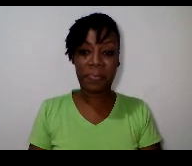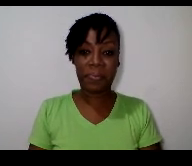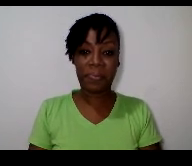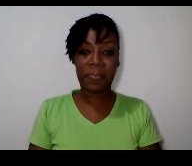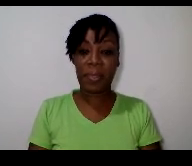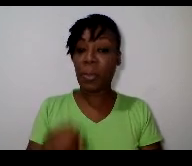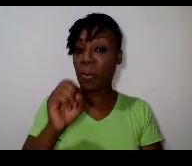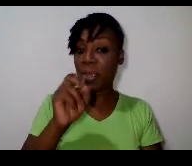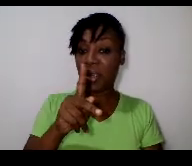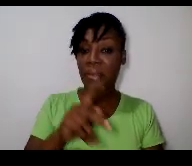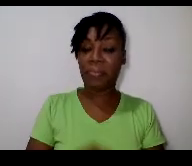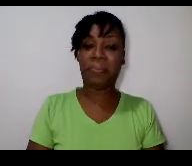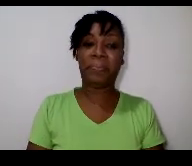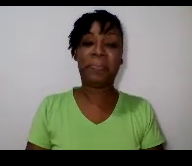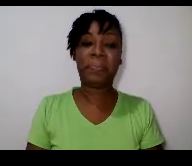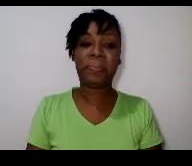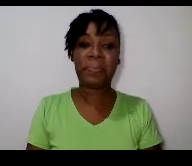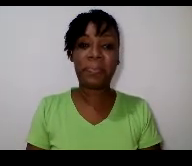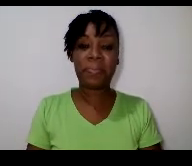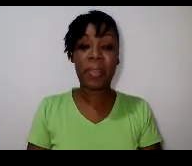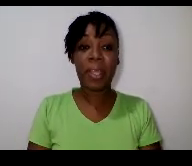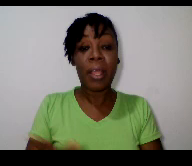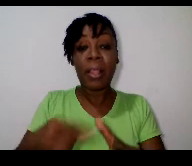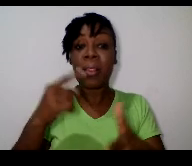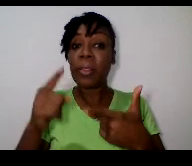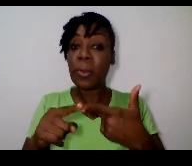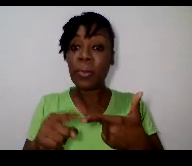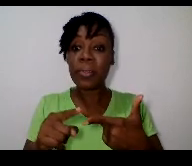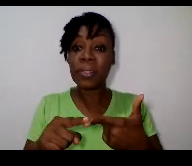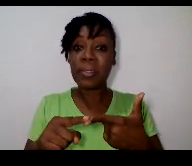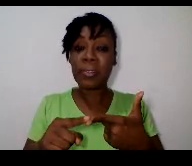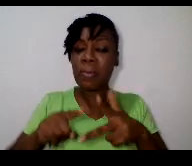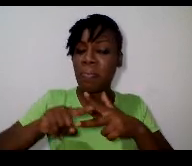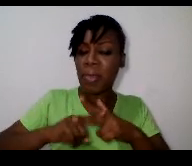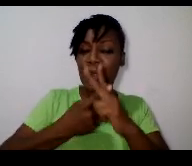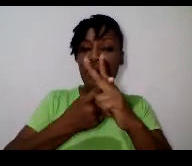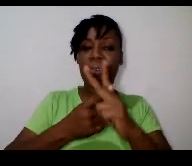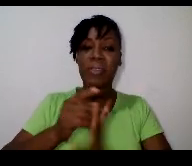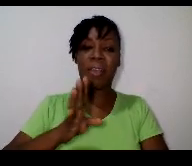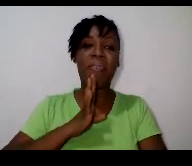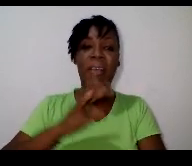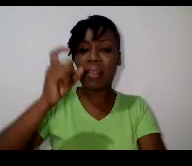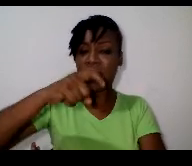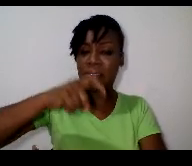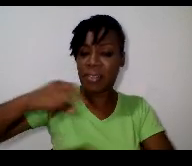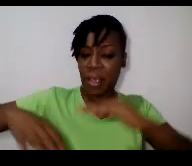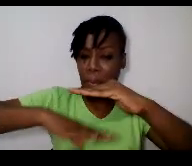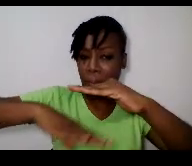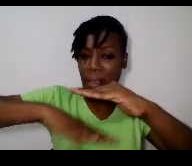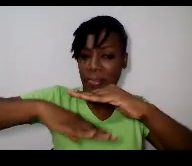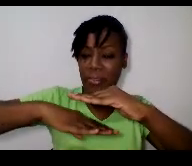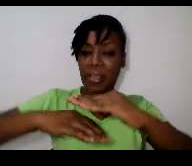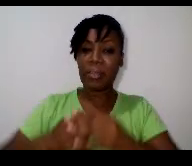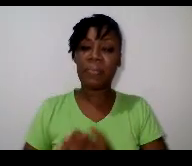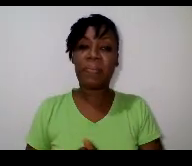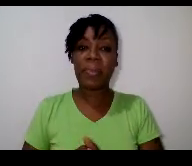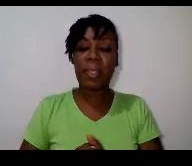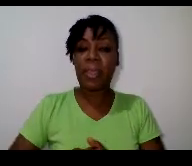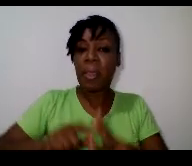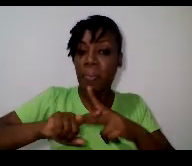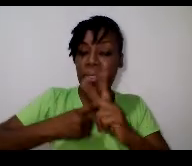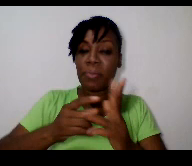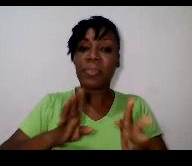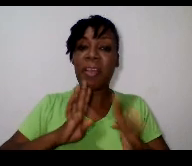Muy bien. Entonces, empecemos hablando de estas necesidades básicas. Empecemos hablando, para los que